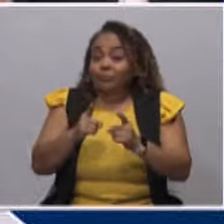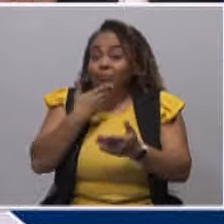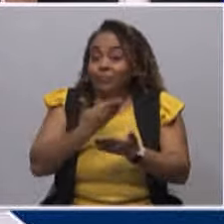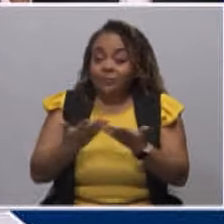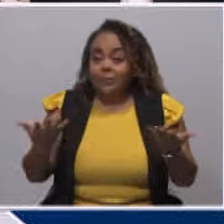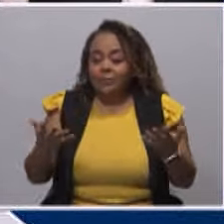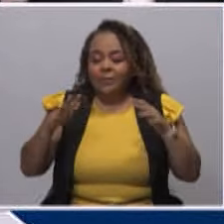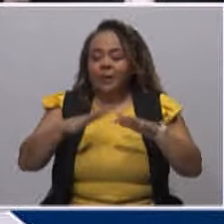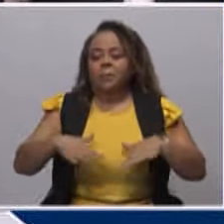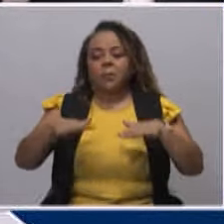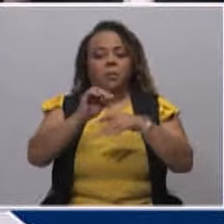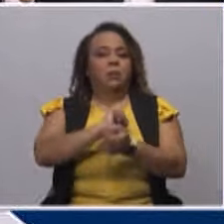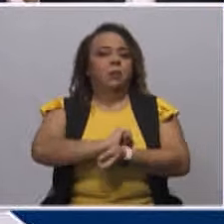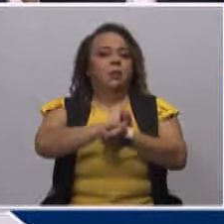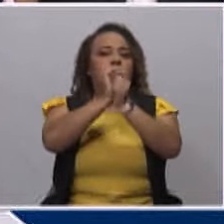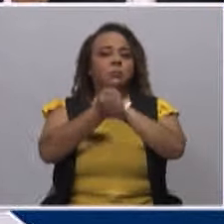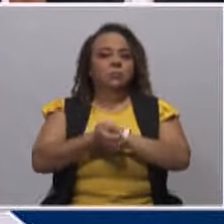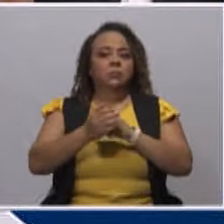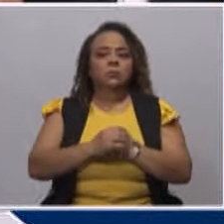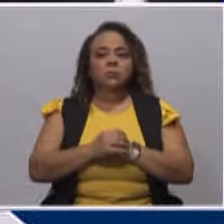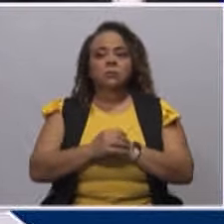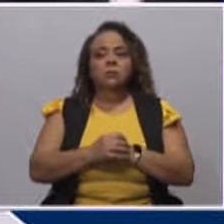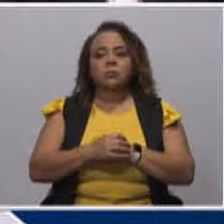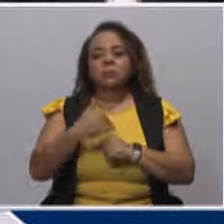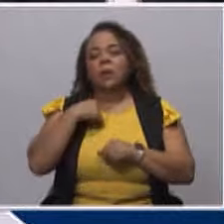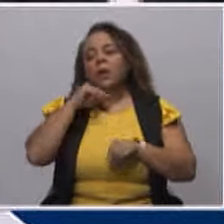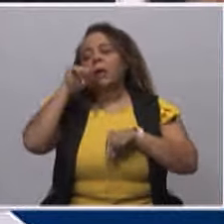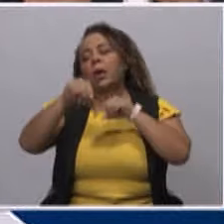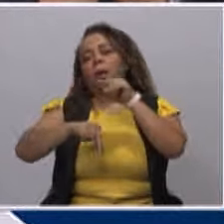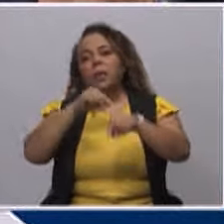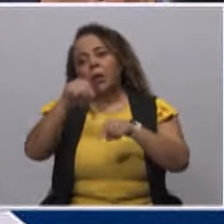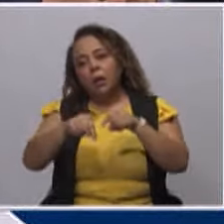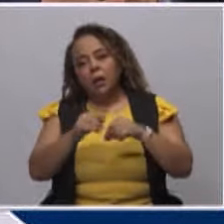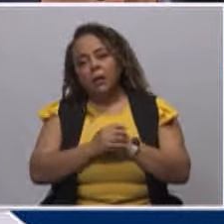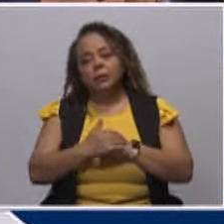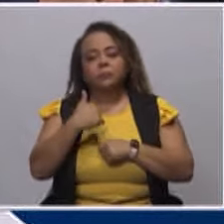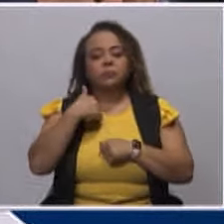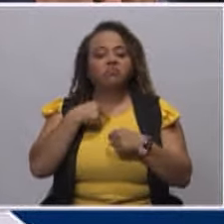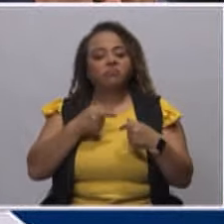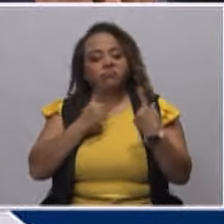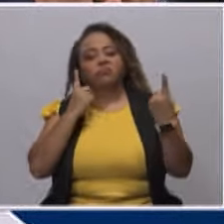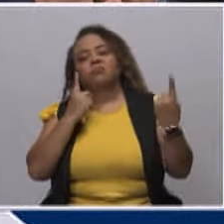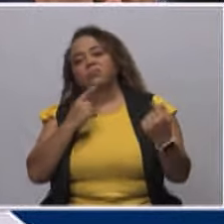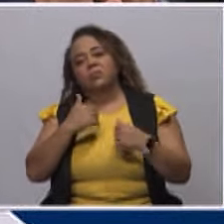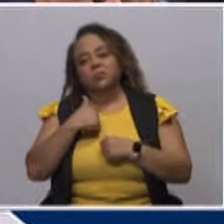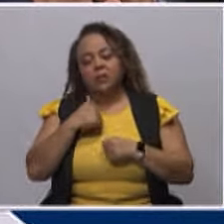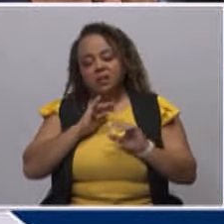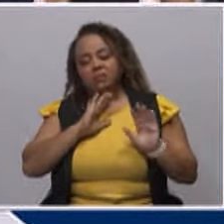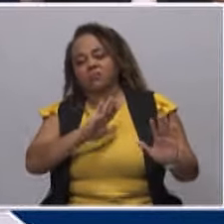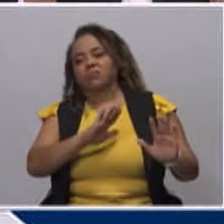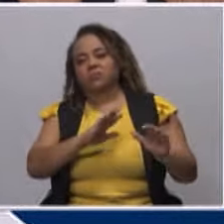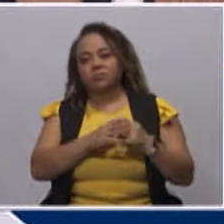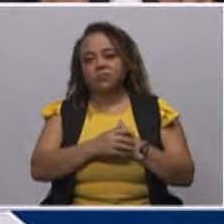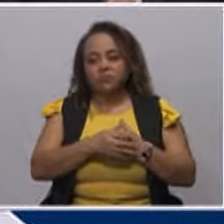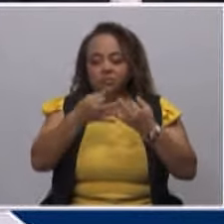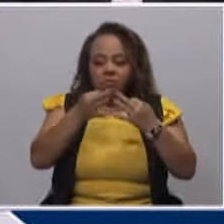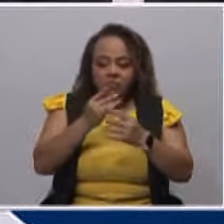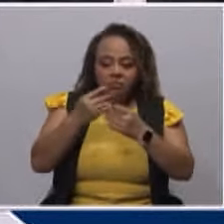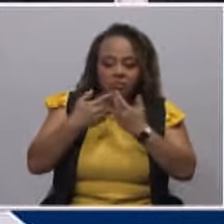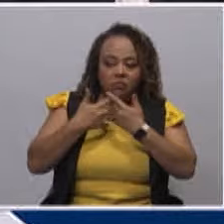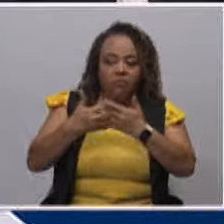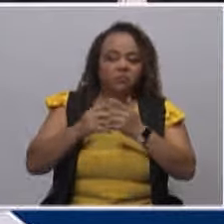Pues los ambientes cambien verdad viene viene la crítica viene el rechazo viene la postura la